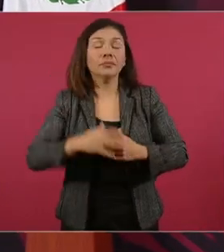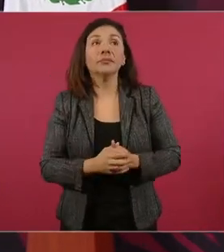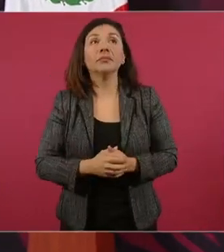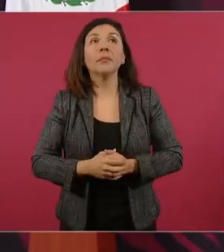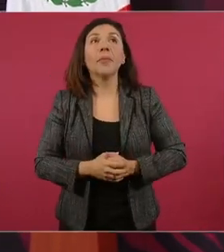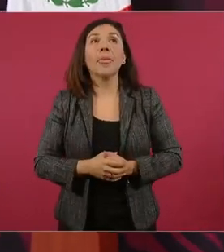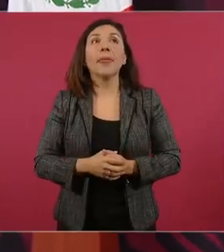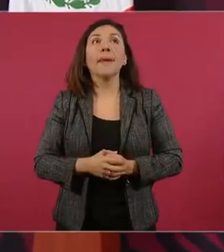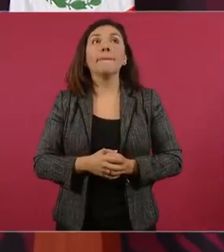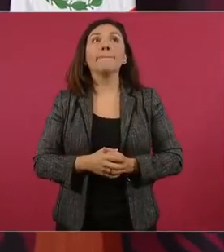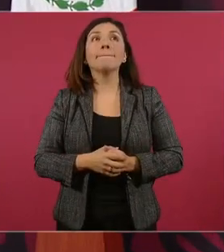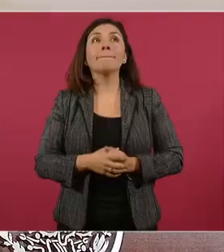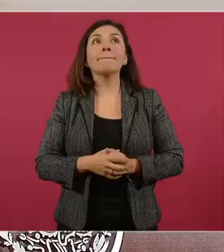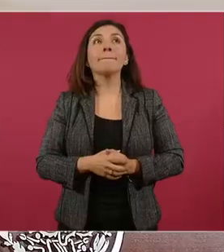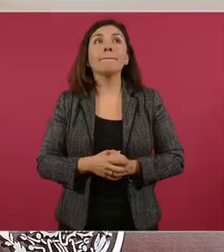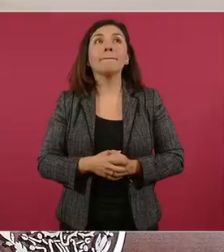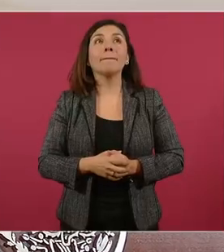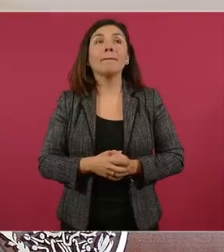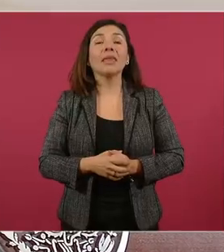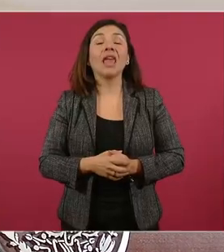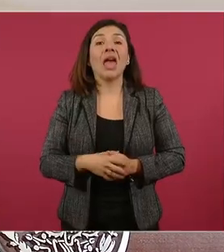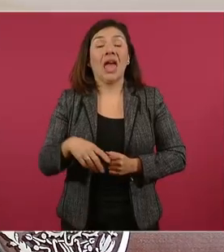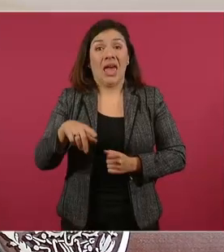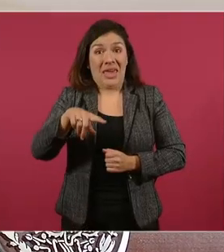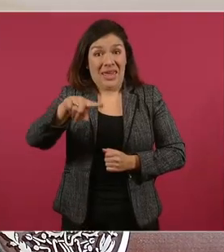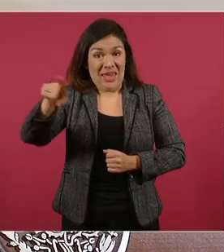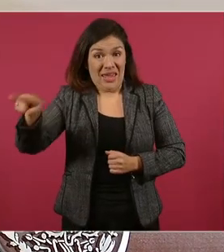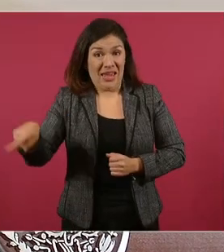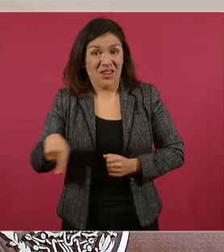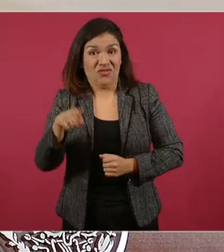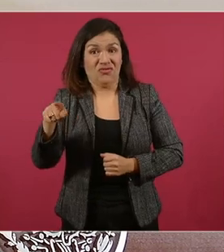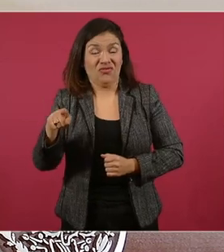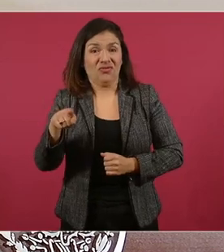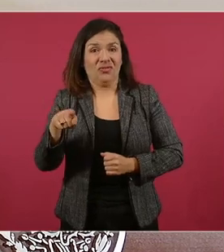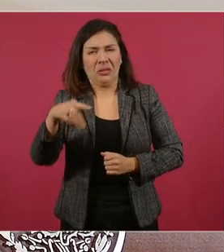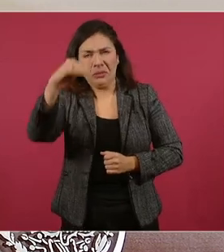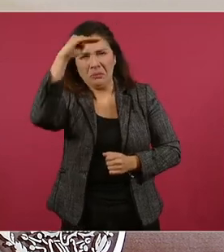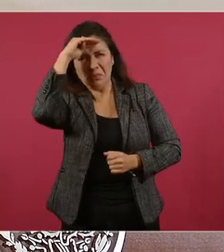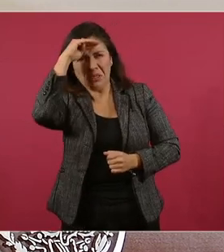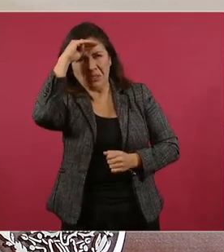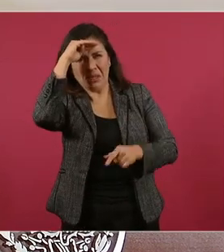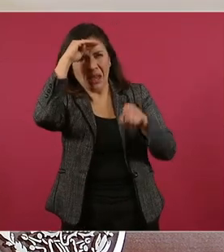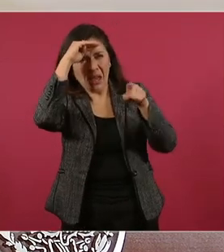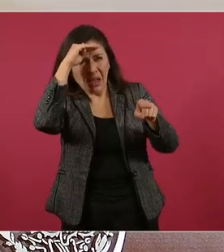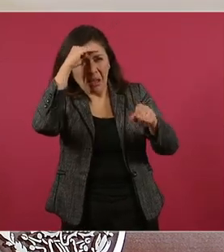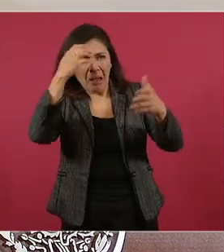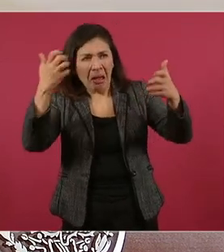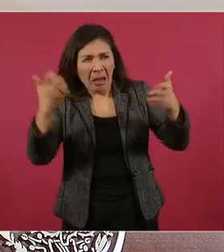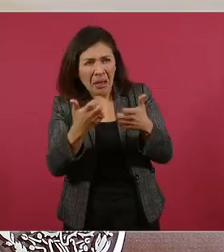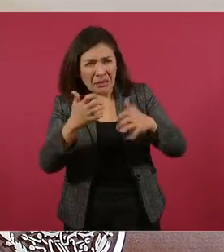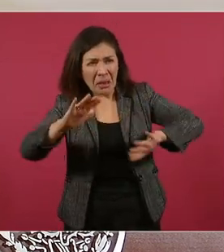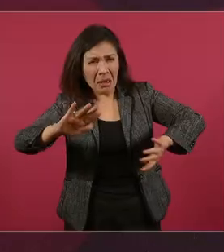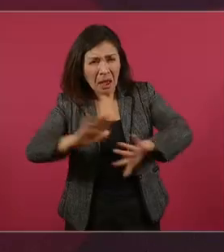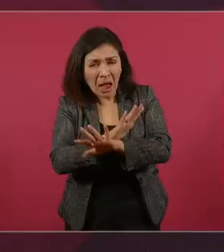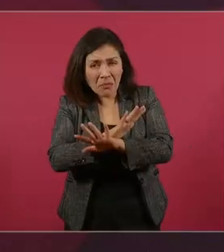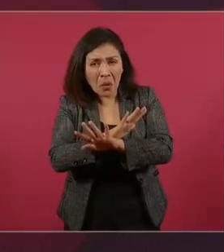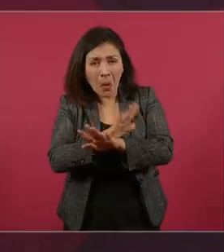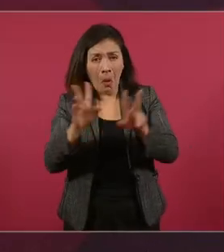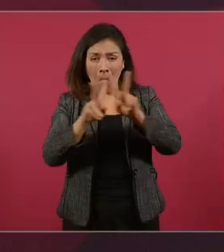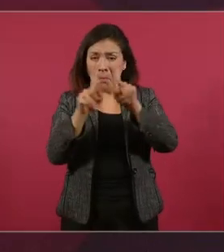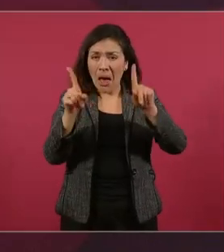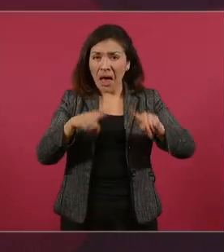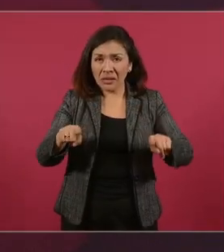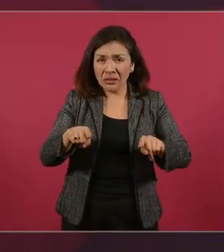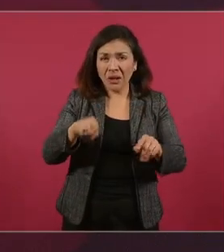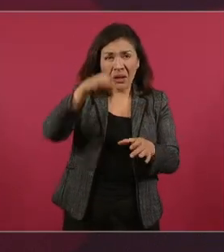Ellos no apostaban a la transformación por la vía pacífica y por la vía